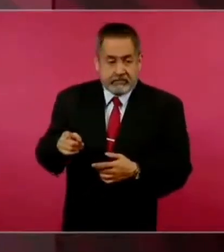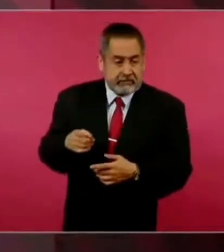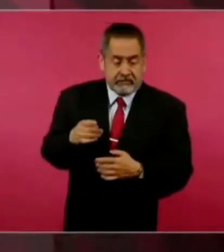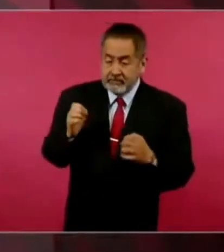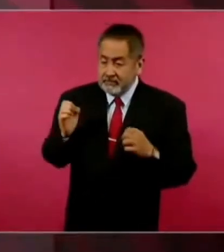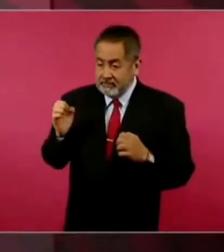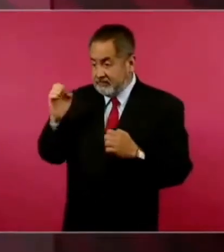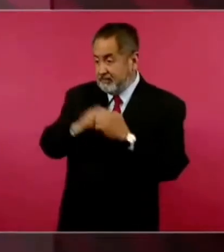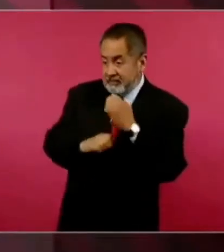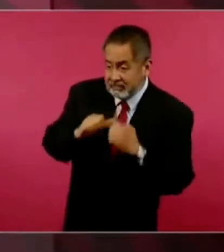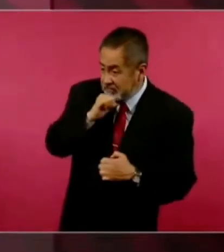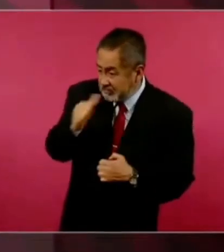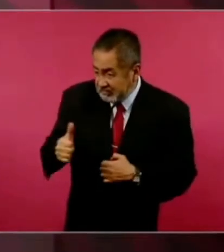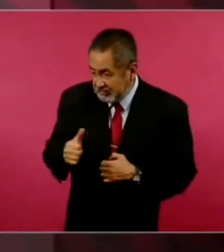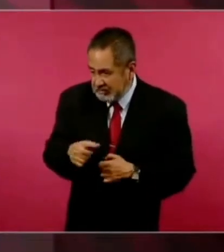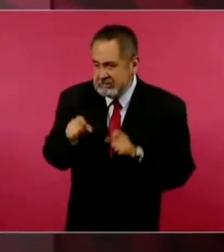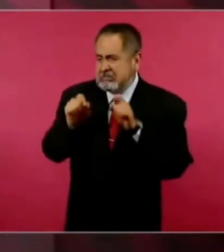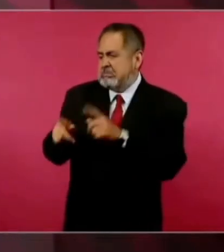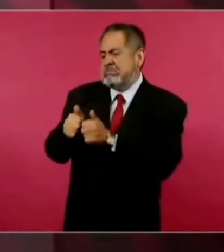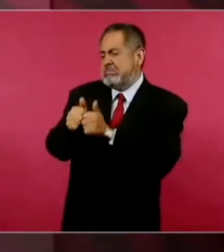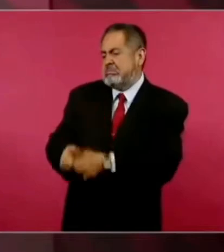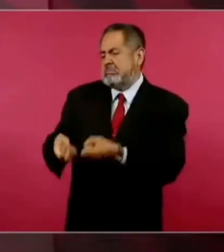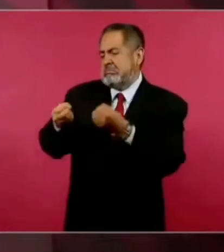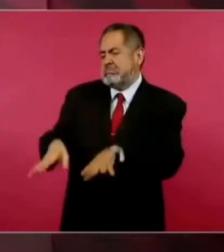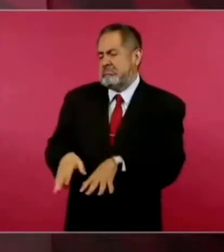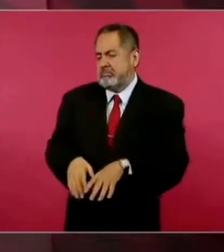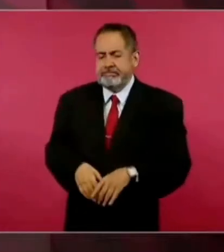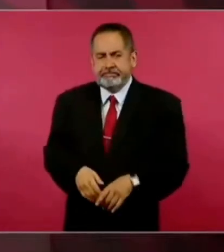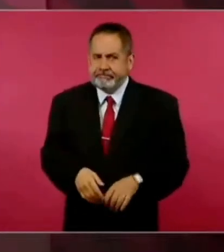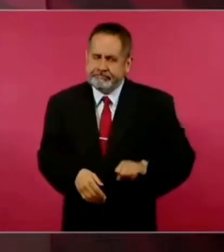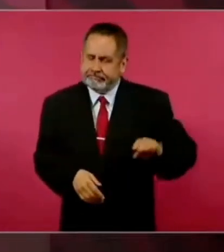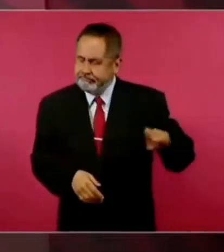avanza, no pudieron